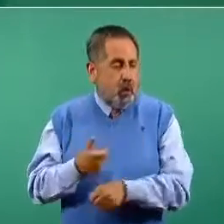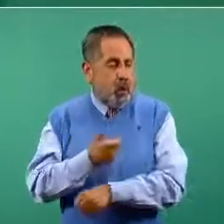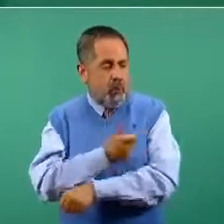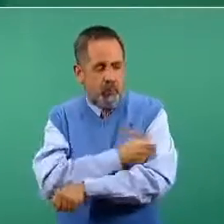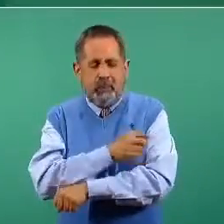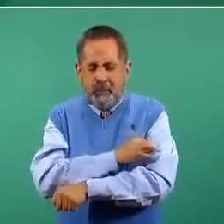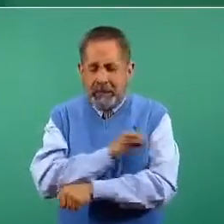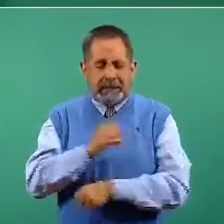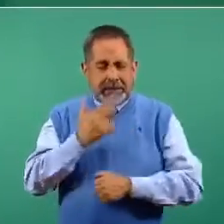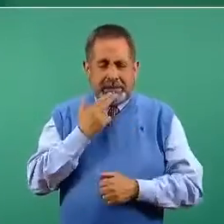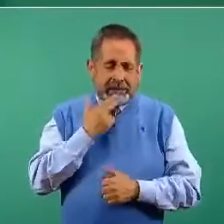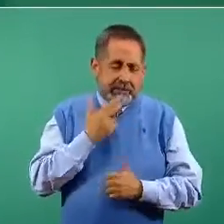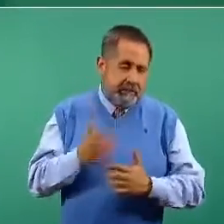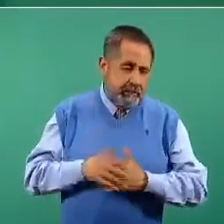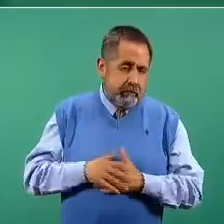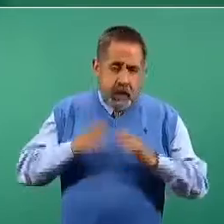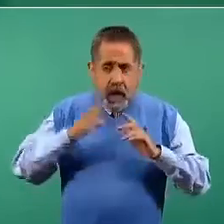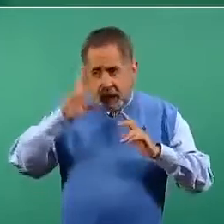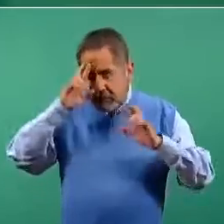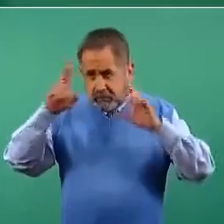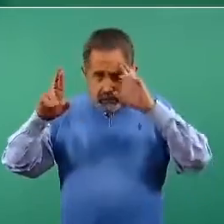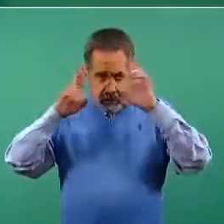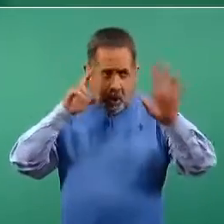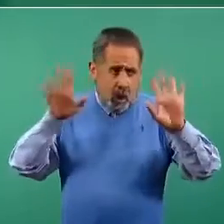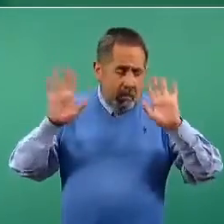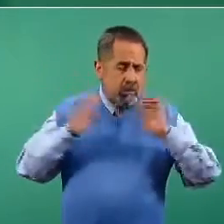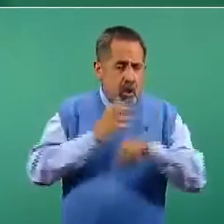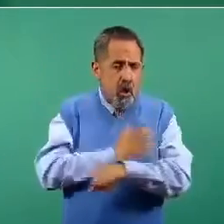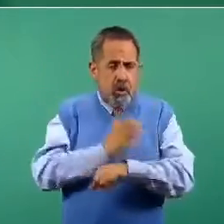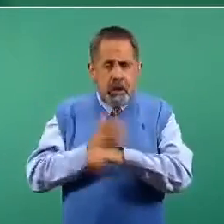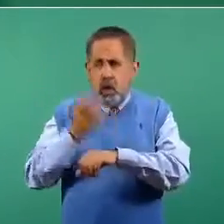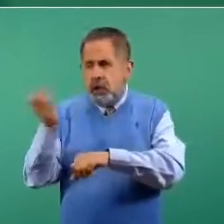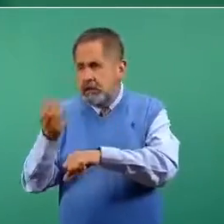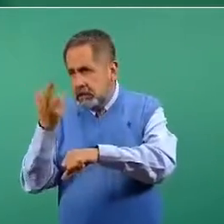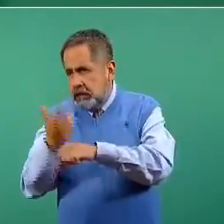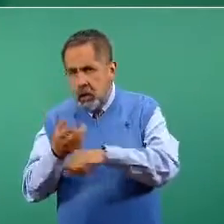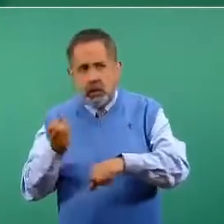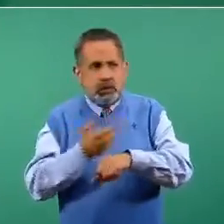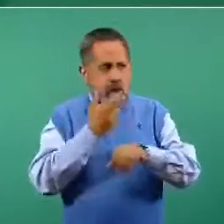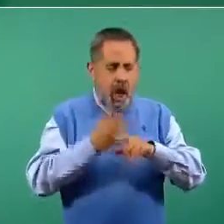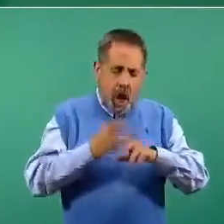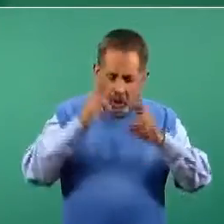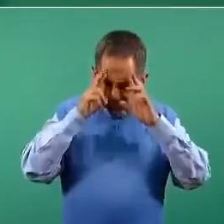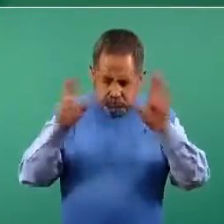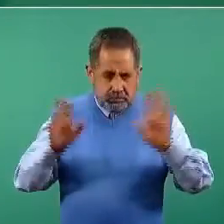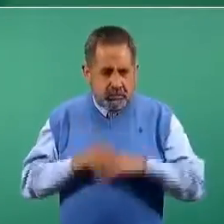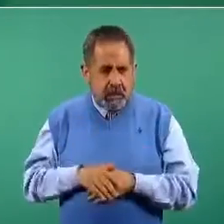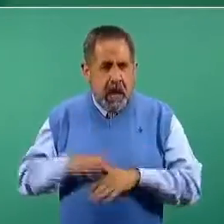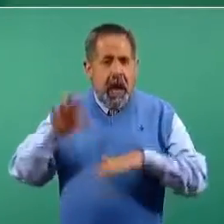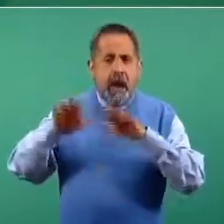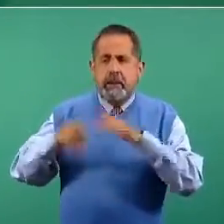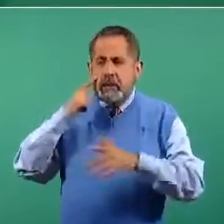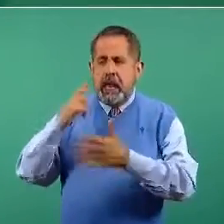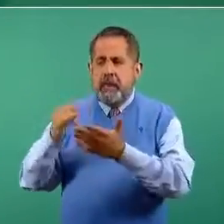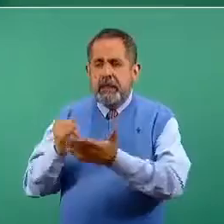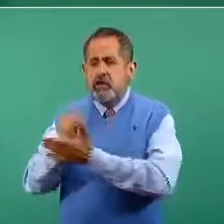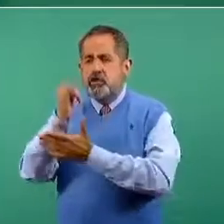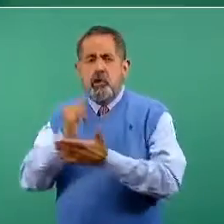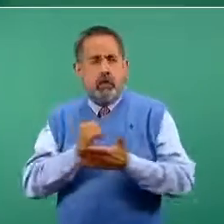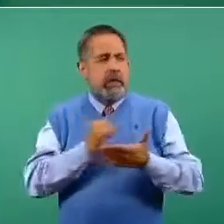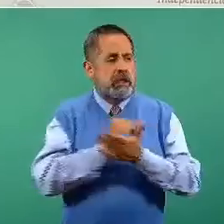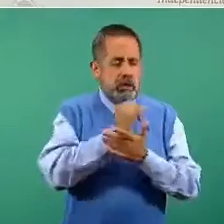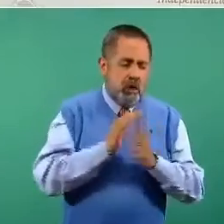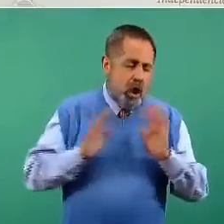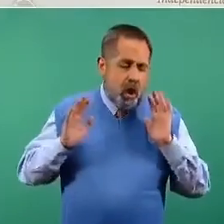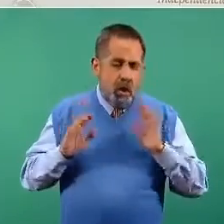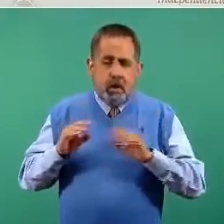evento. Respetamos mucho a nuestras compañeras secretarios y secretarias. Sabemos que a veces toman decisiones mayormente técnicas, a